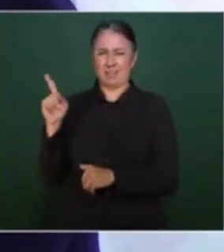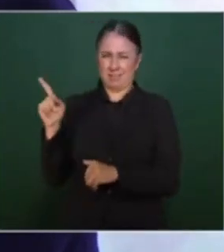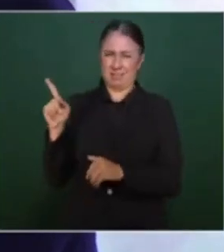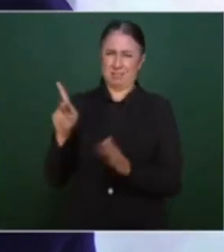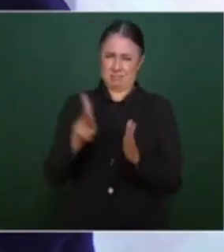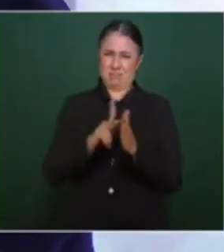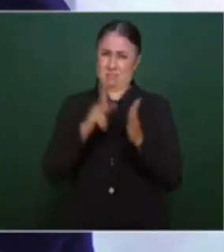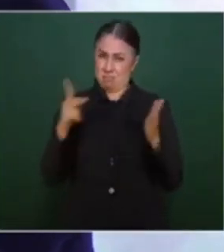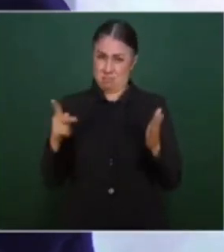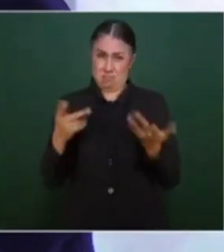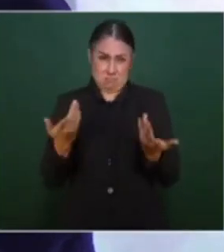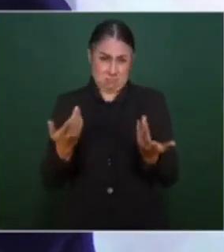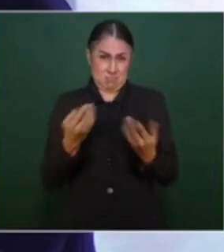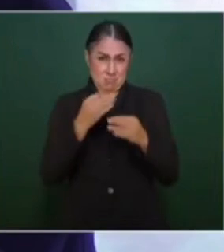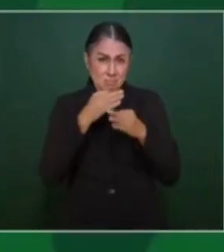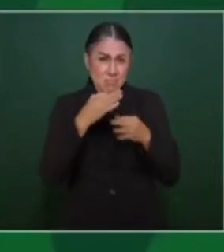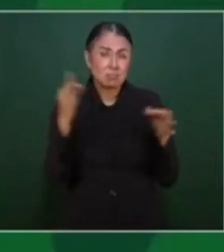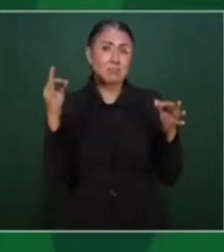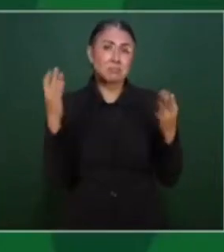pobre.